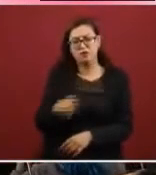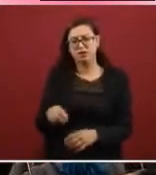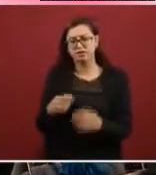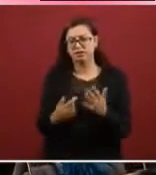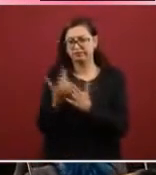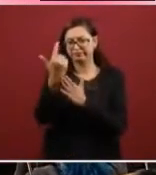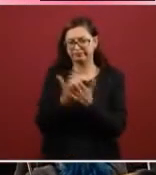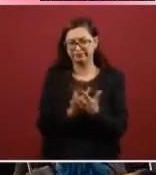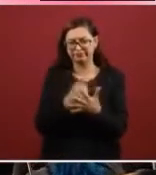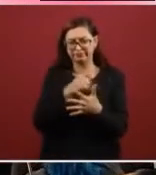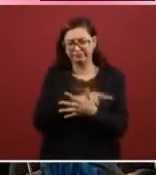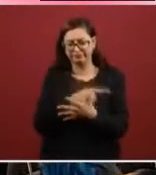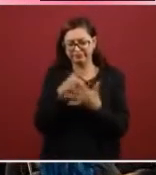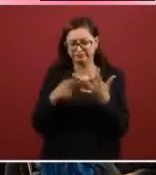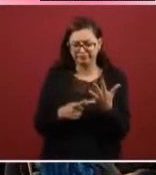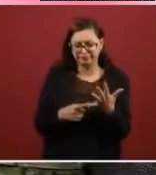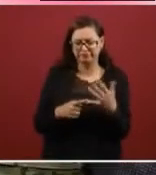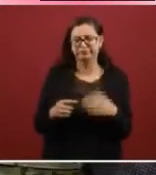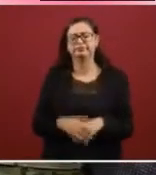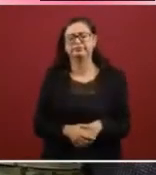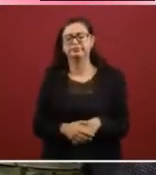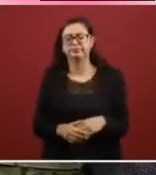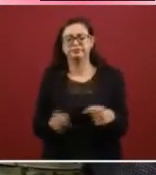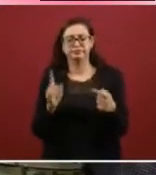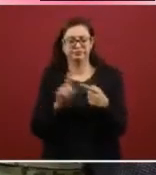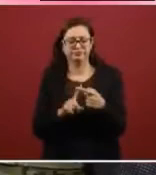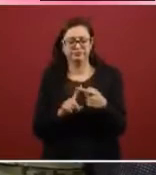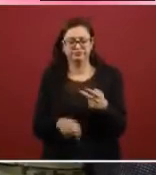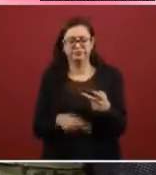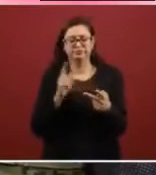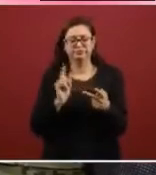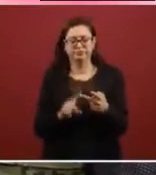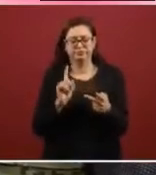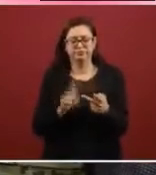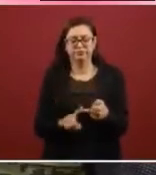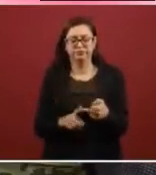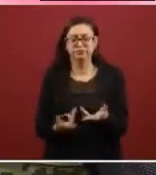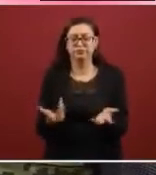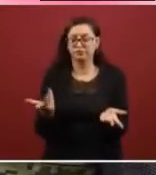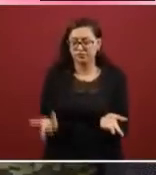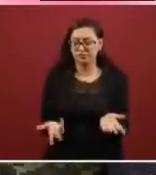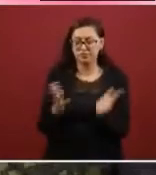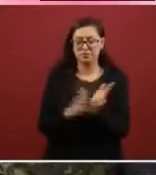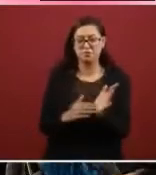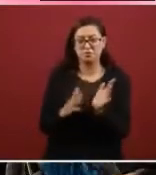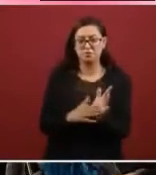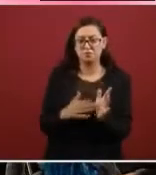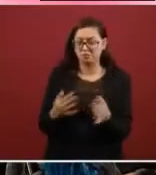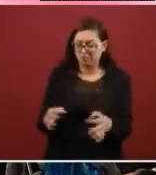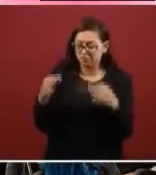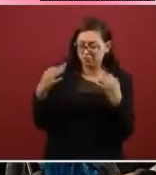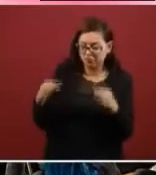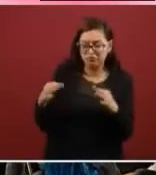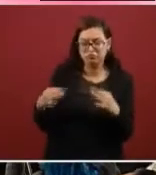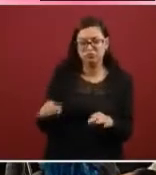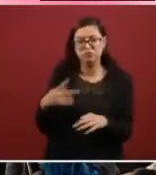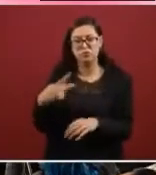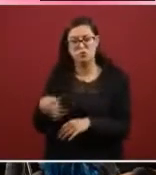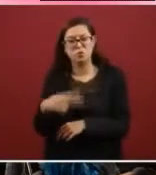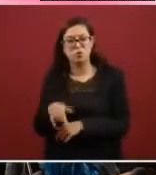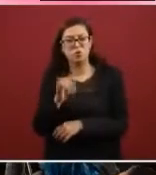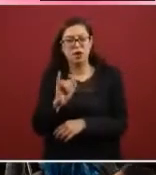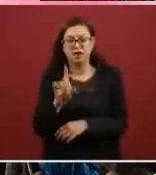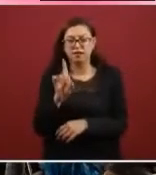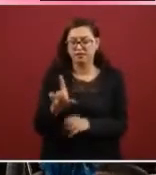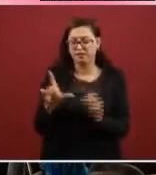following obligations. Segunda, mostrar la documentación que acredite su identidad show o situación migratoria their ID cuando le sea requerida por